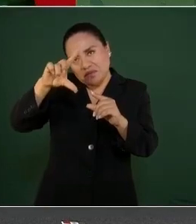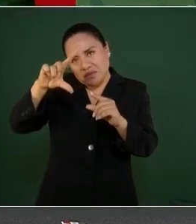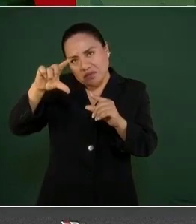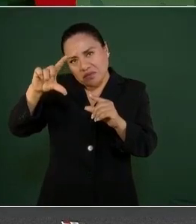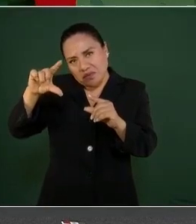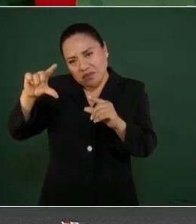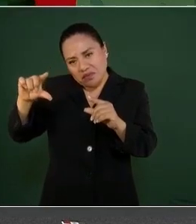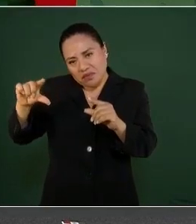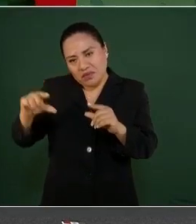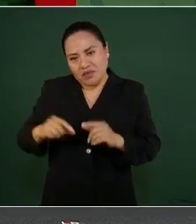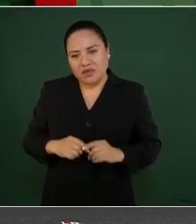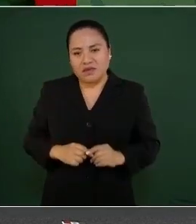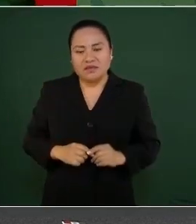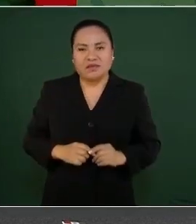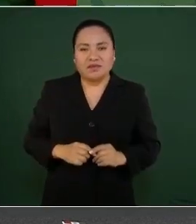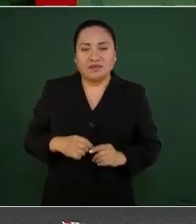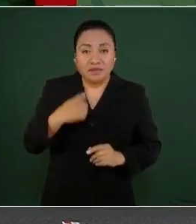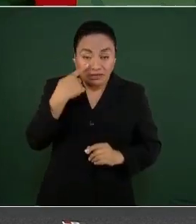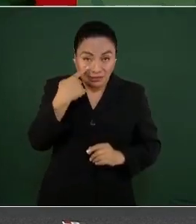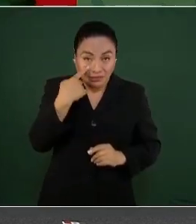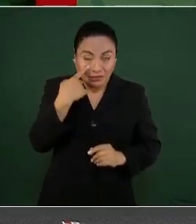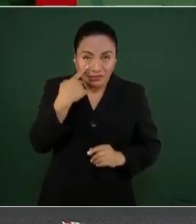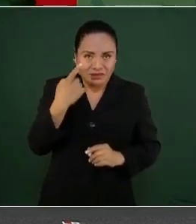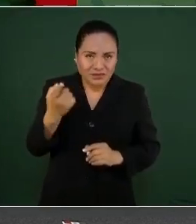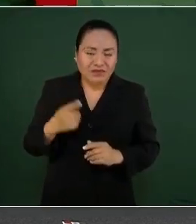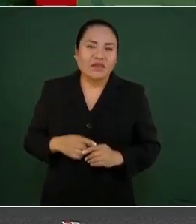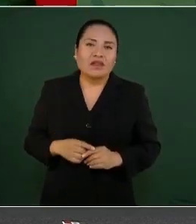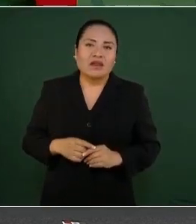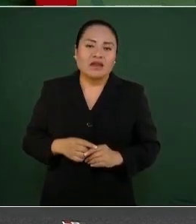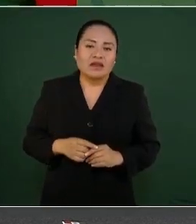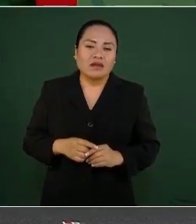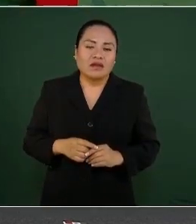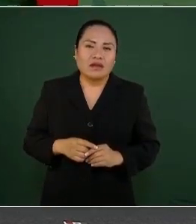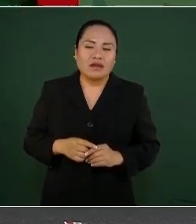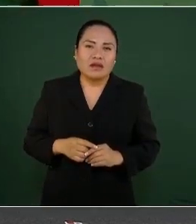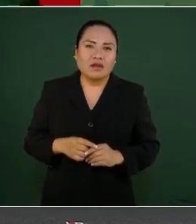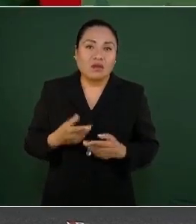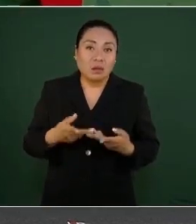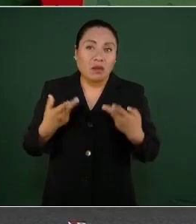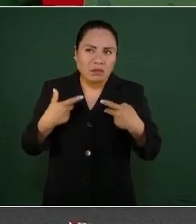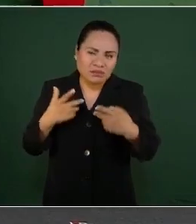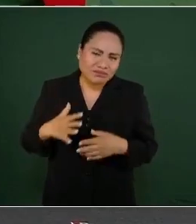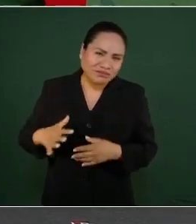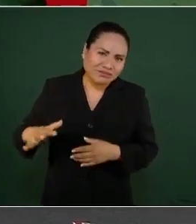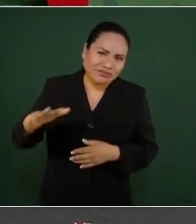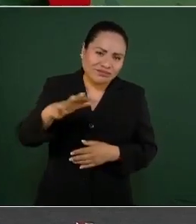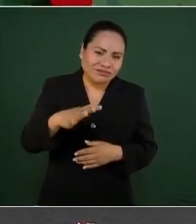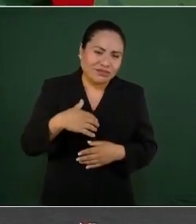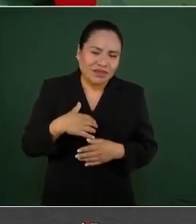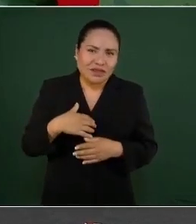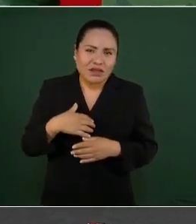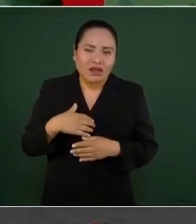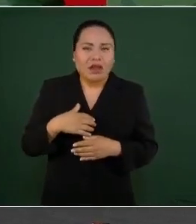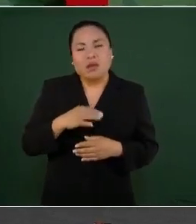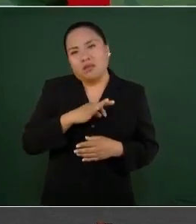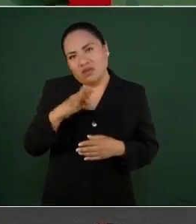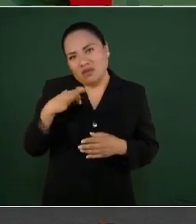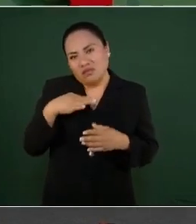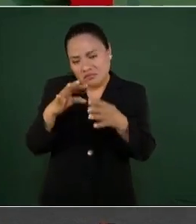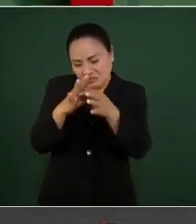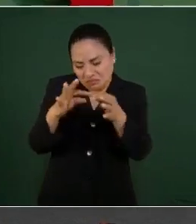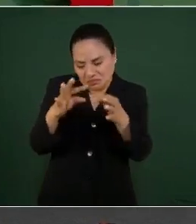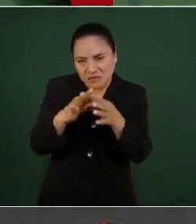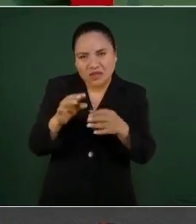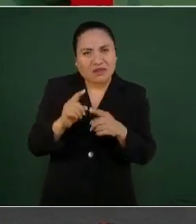nada más por eso. Entonces, la tendencia, te lo puedo plantear de otra manera. Si